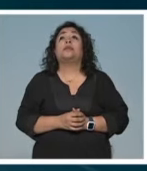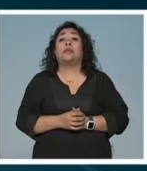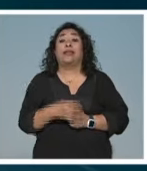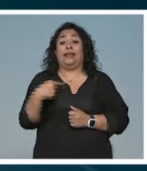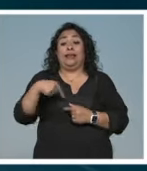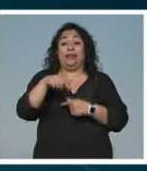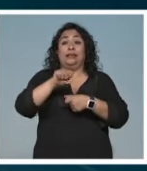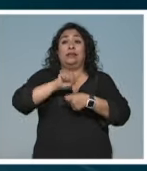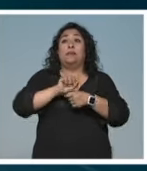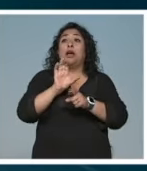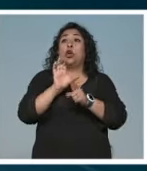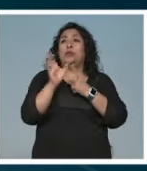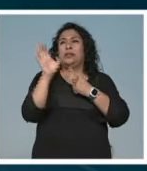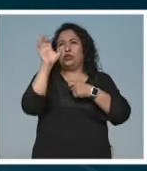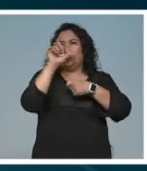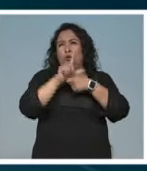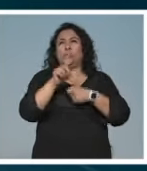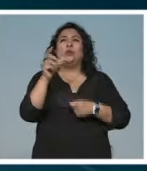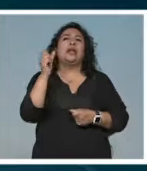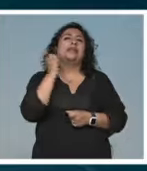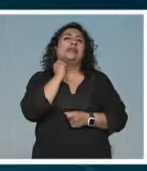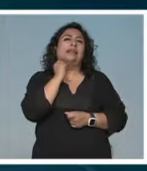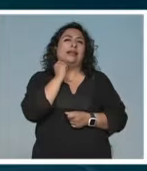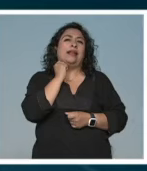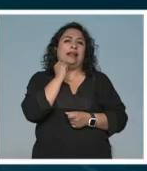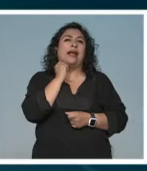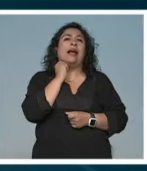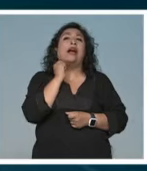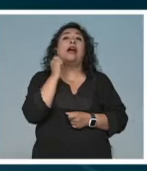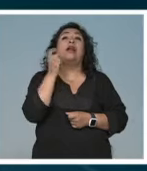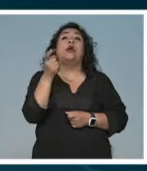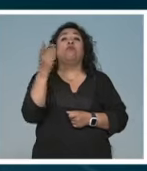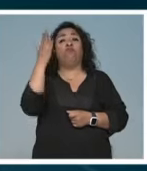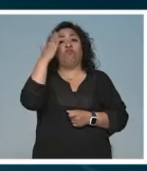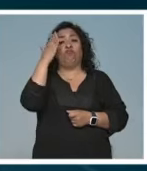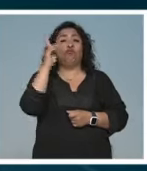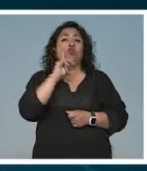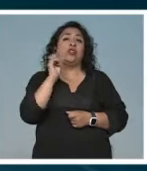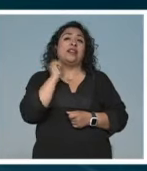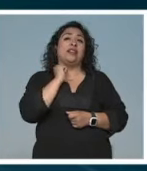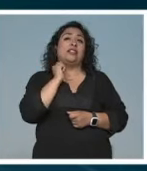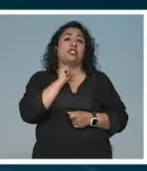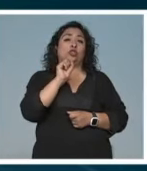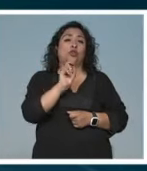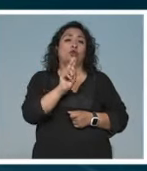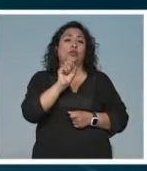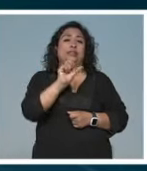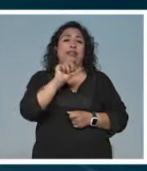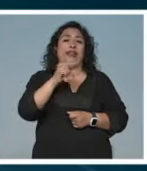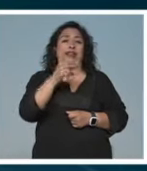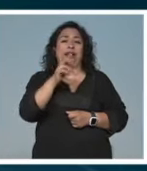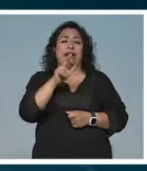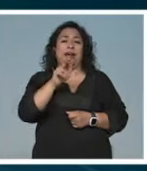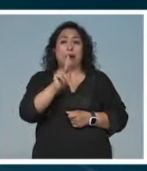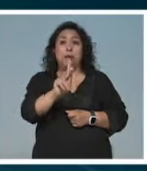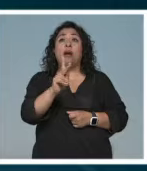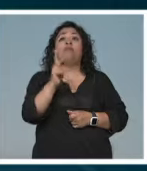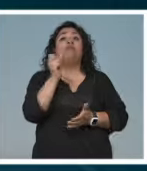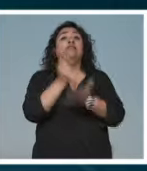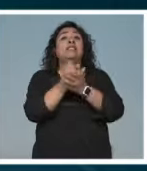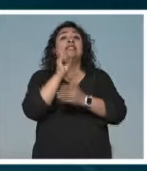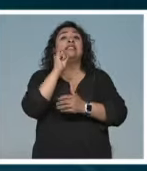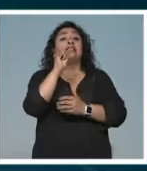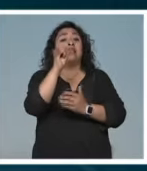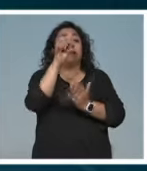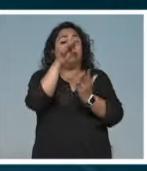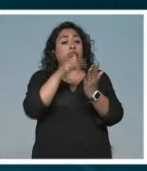Esta semana, la Comisión de Cultura del Senado de la República, que preside la senadora Susana Harp, aprobó el dictamen de una